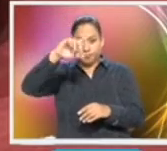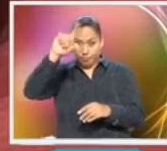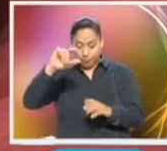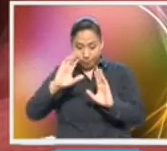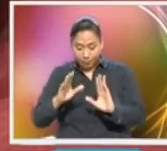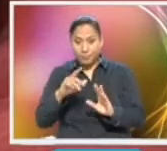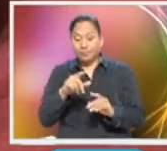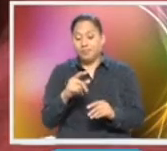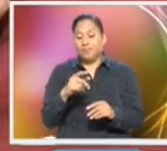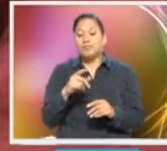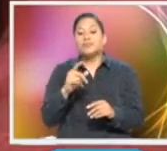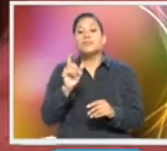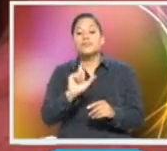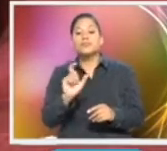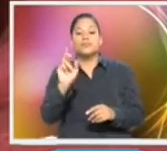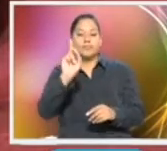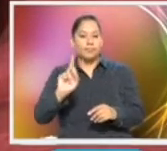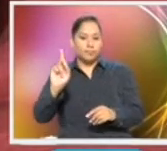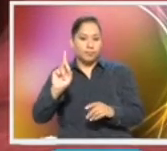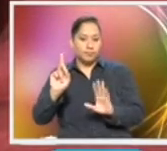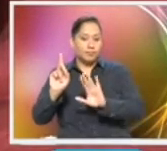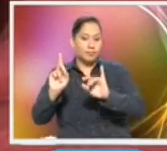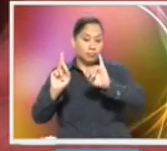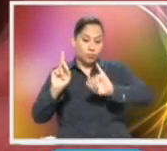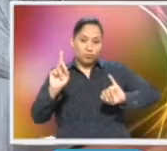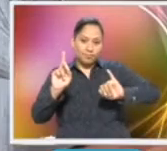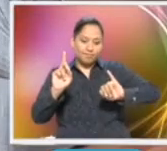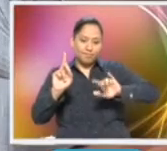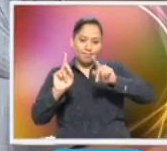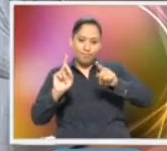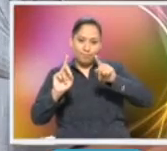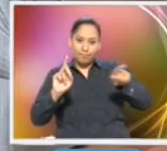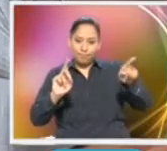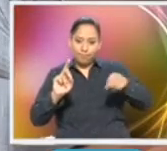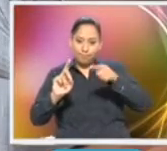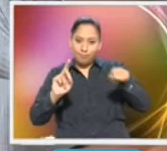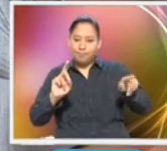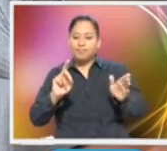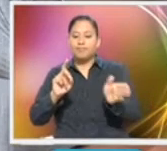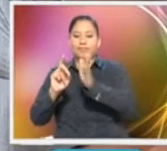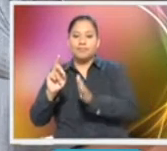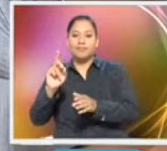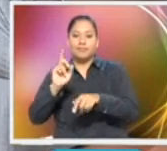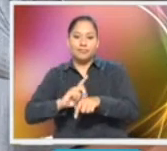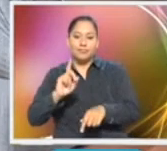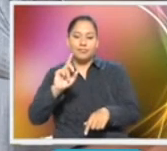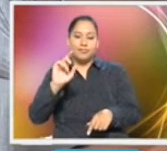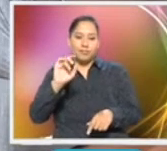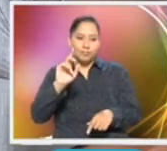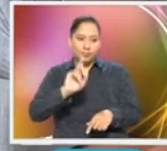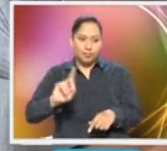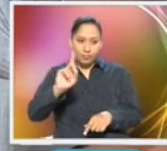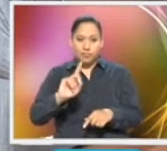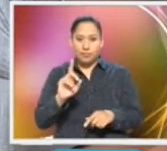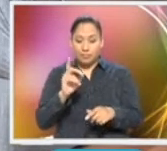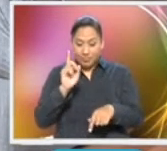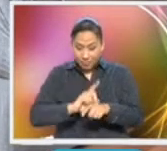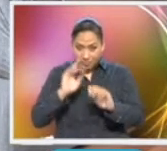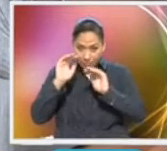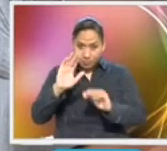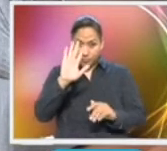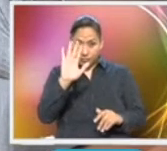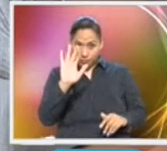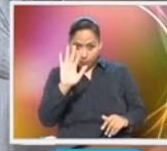Después, esto se celebra en domingo, ya no se celebra en jueves. Para el día 50, sí, cerradito